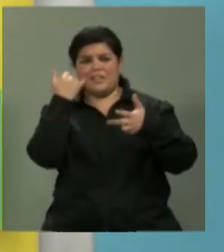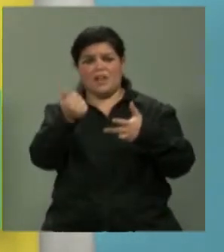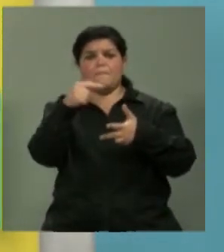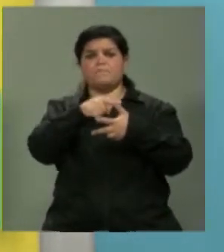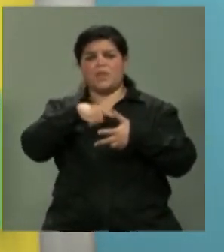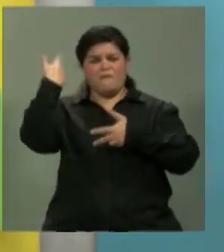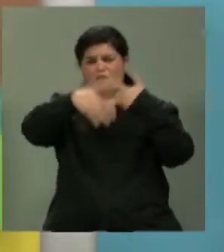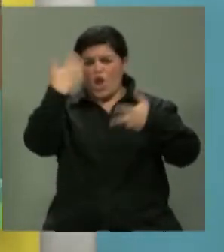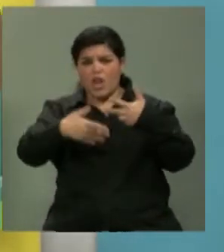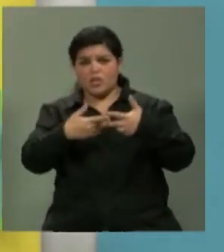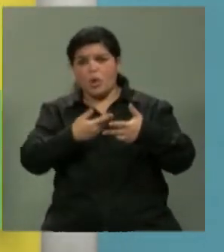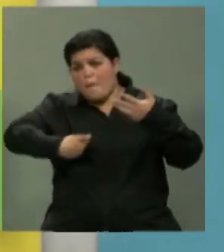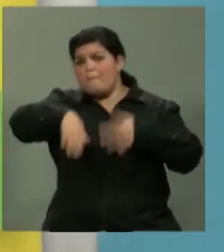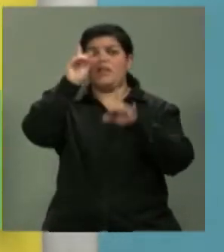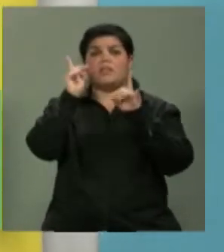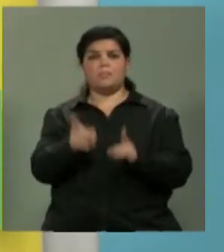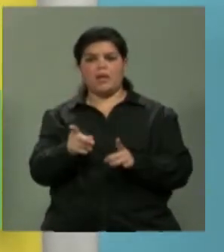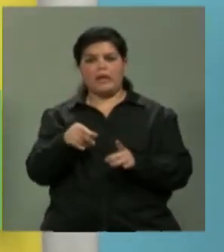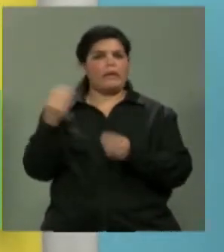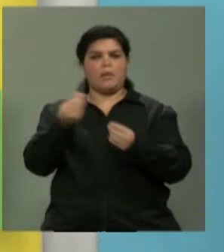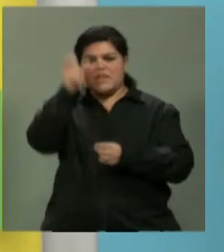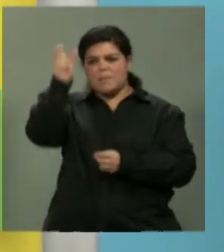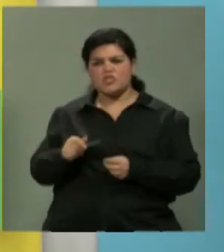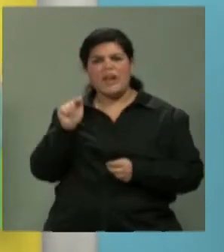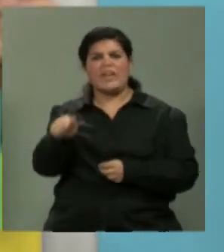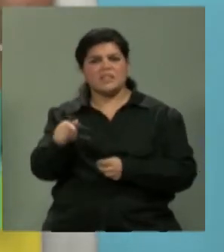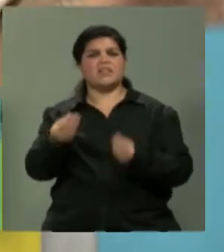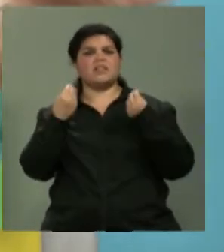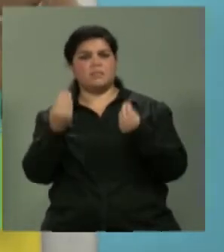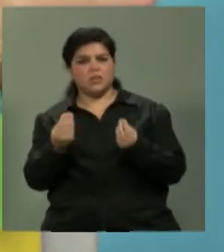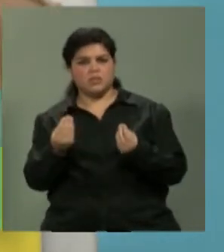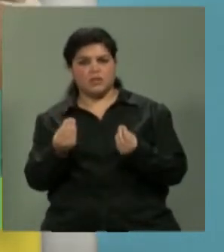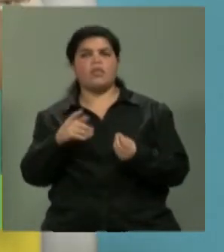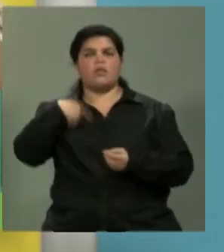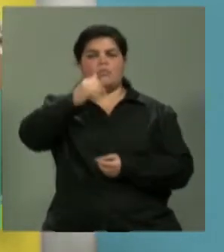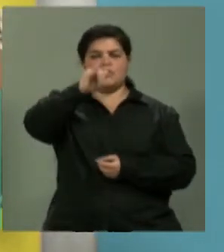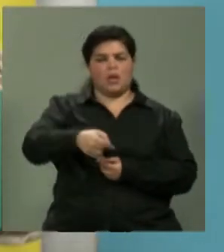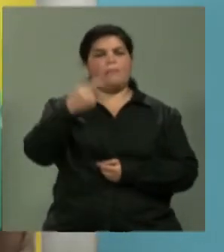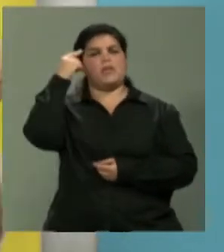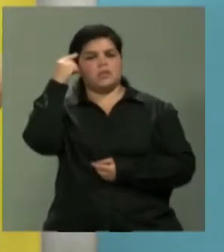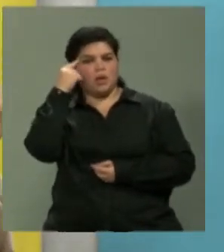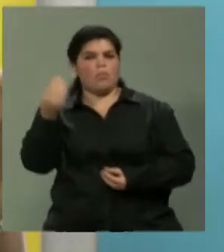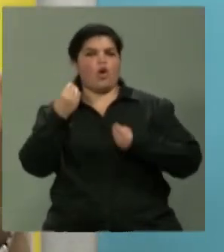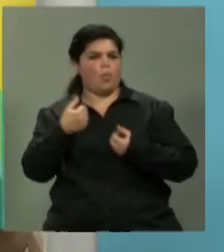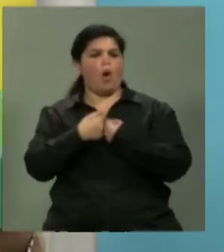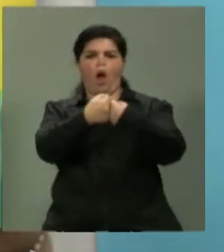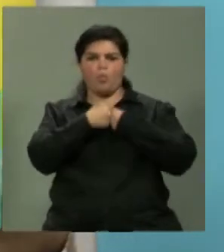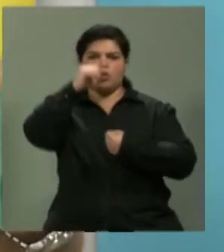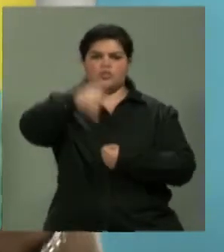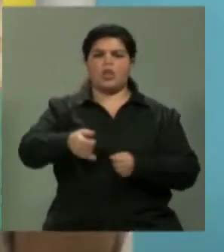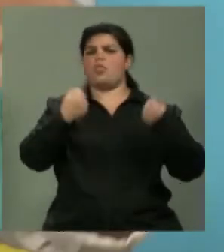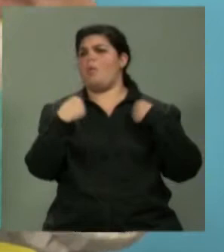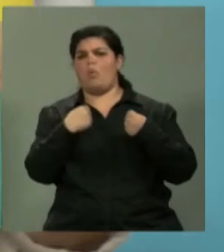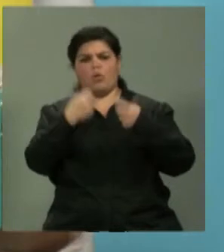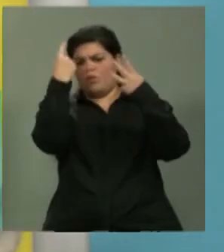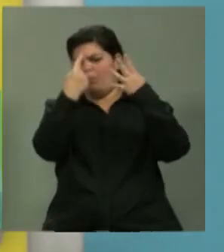delito violento o más, ese, ¿qué hacemos con ese? Después pensemos, sí, yo estoy de acuerdo con la educación, el deporte y